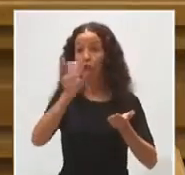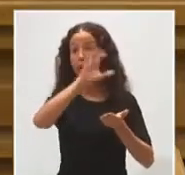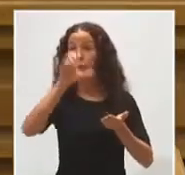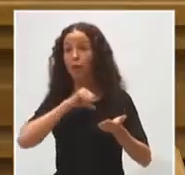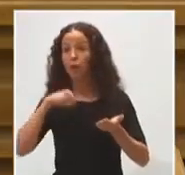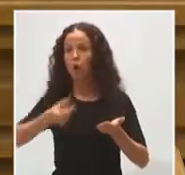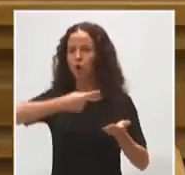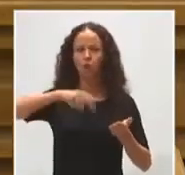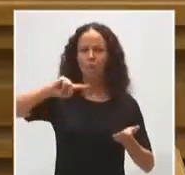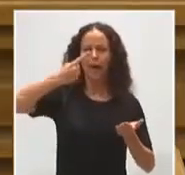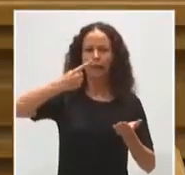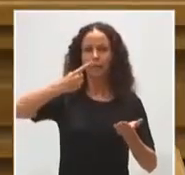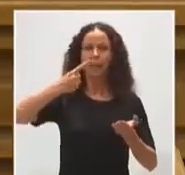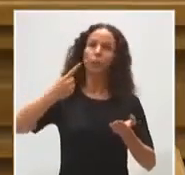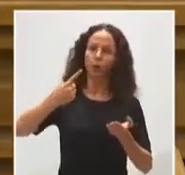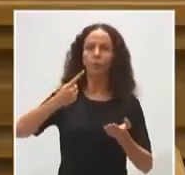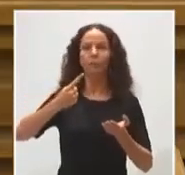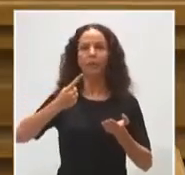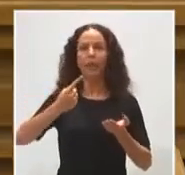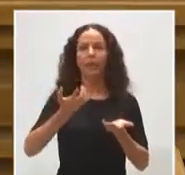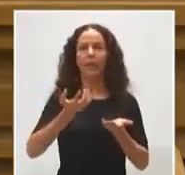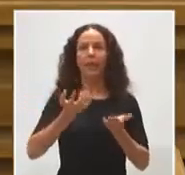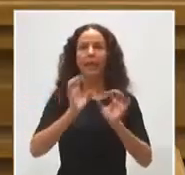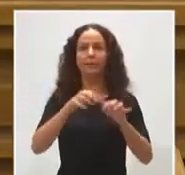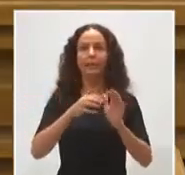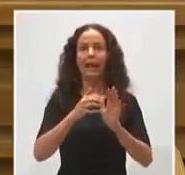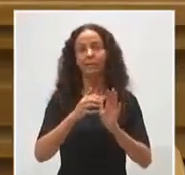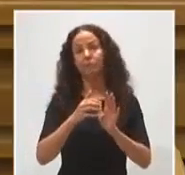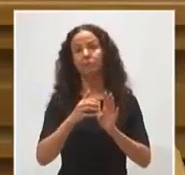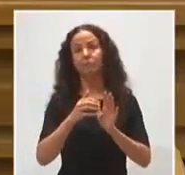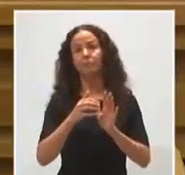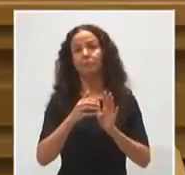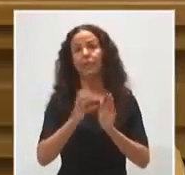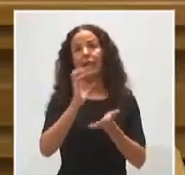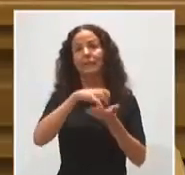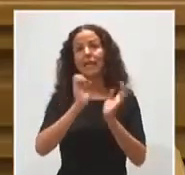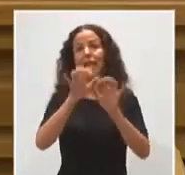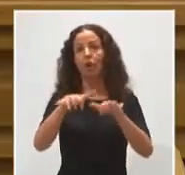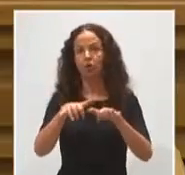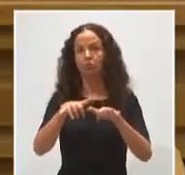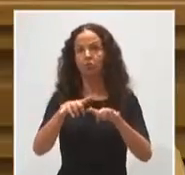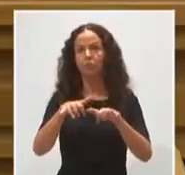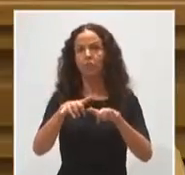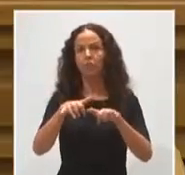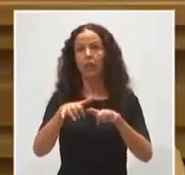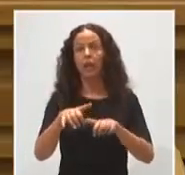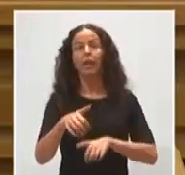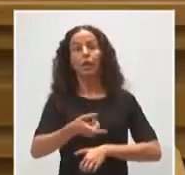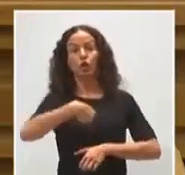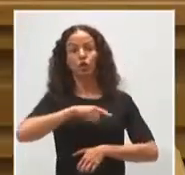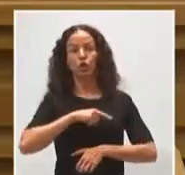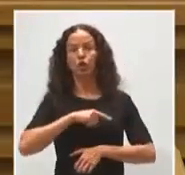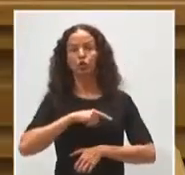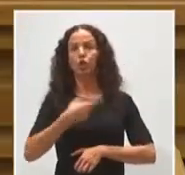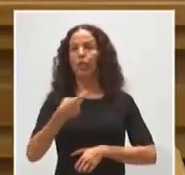obviamente se corresponde con el territorio pero las tenemos y hay que mantenerlas porque ya saben ustedes que no siempre se han querido mantener